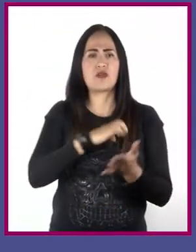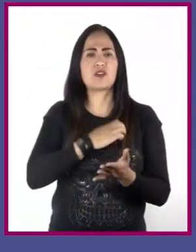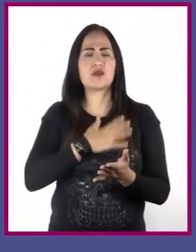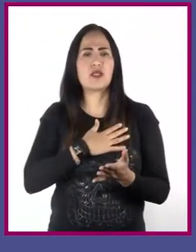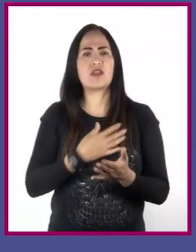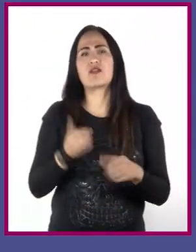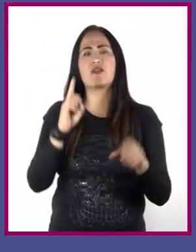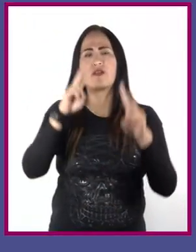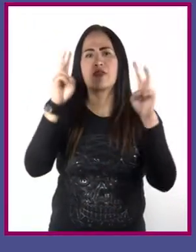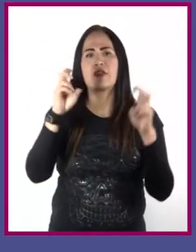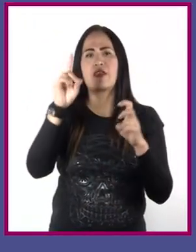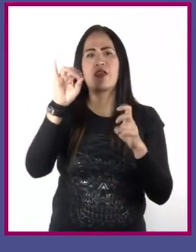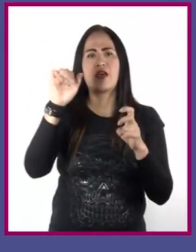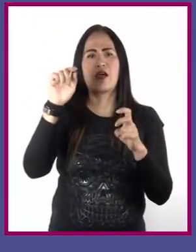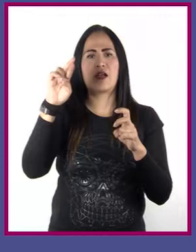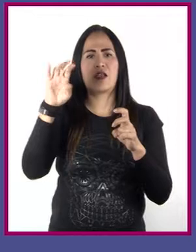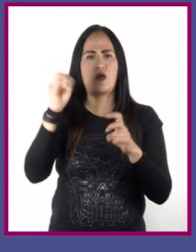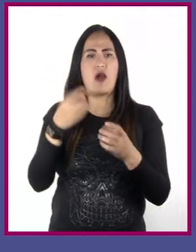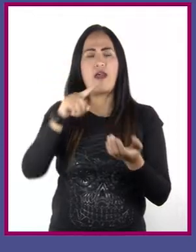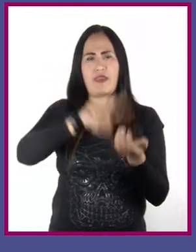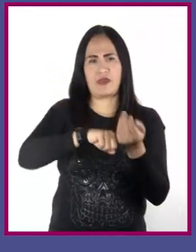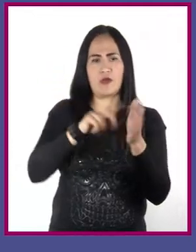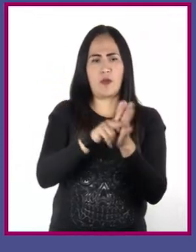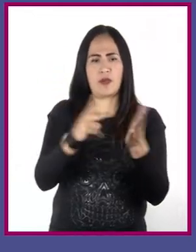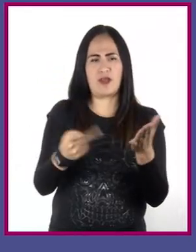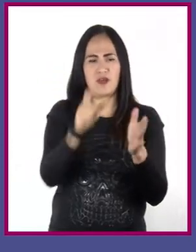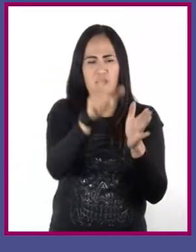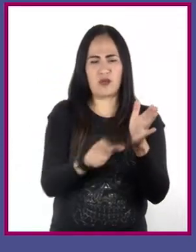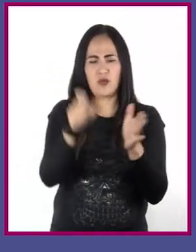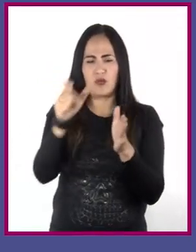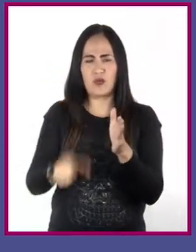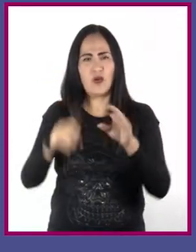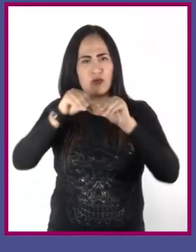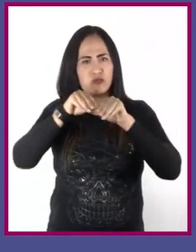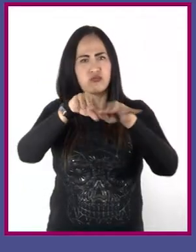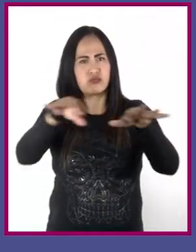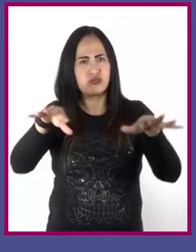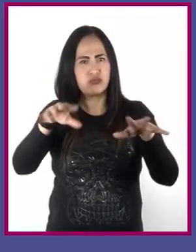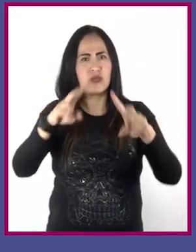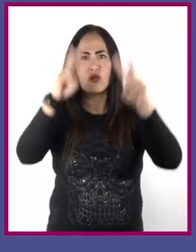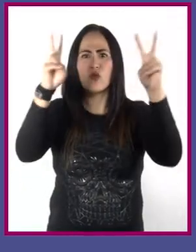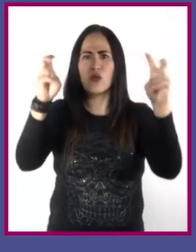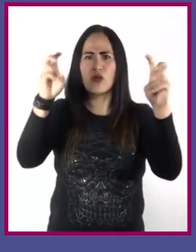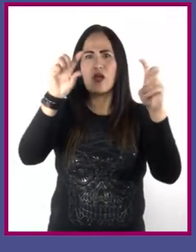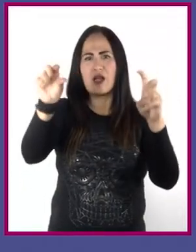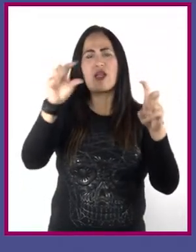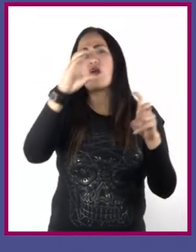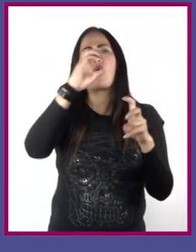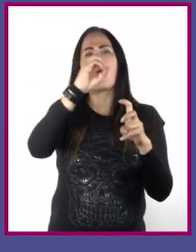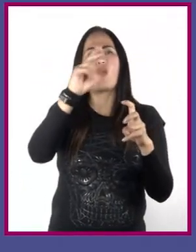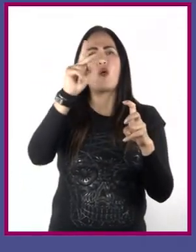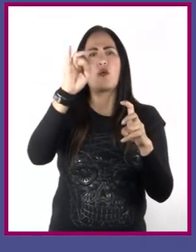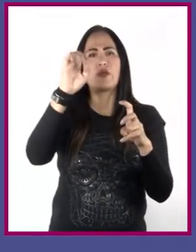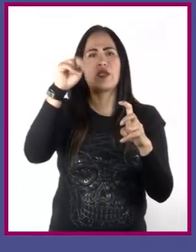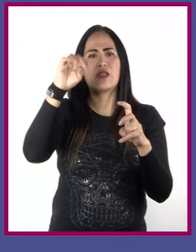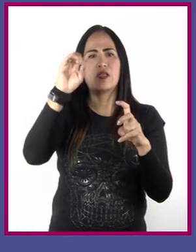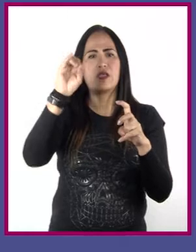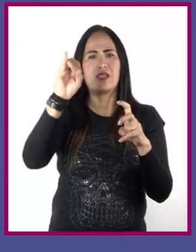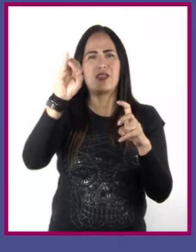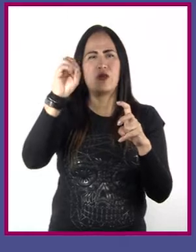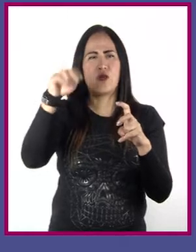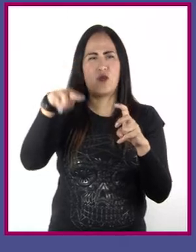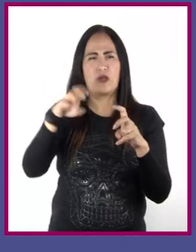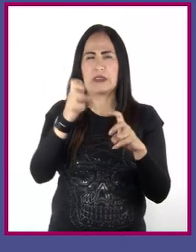Diario. Dentro de un periódico, lo que se publica bajo la rúbrica de opinión ocupa un lugar